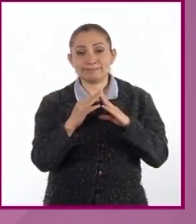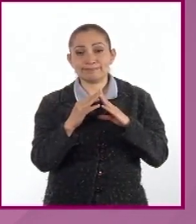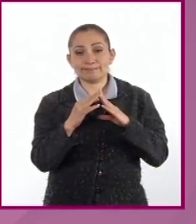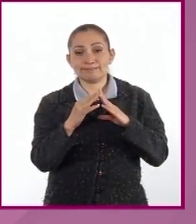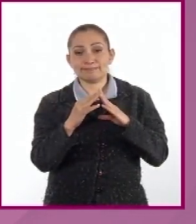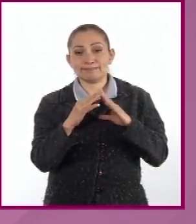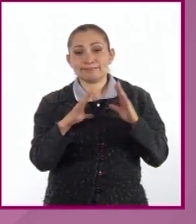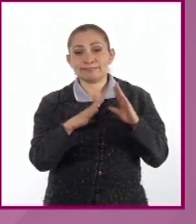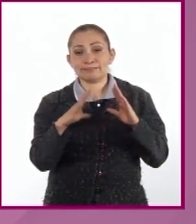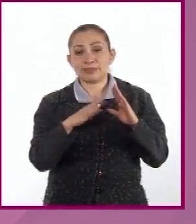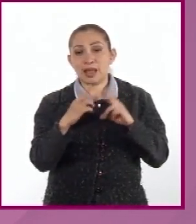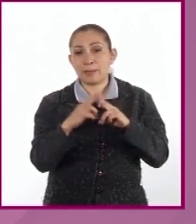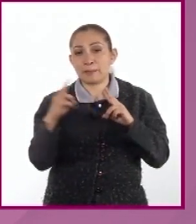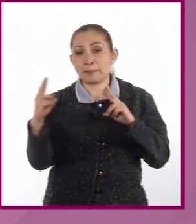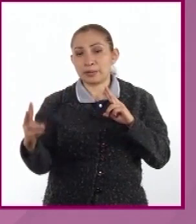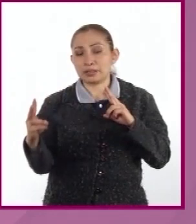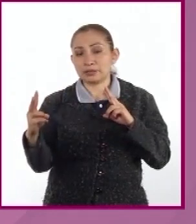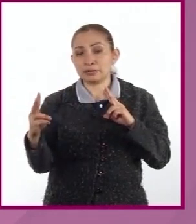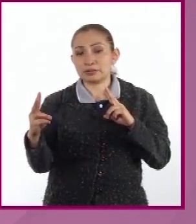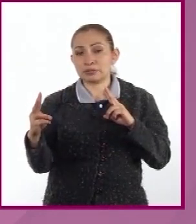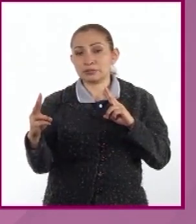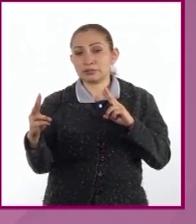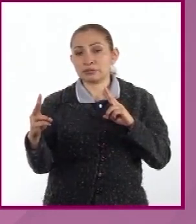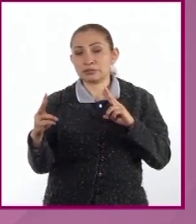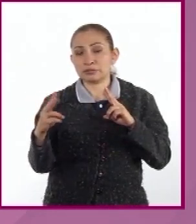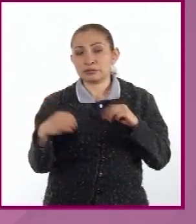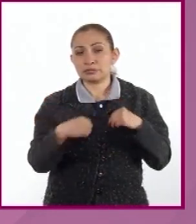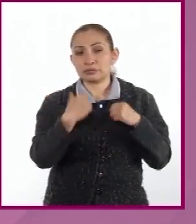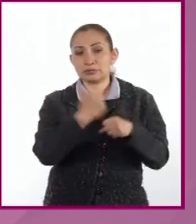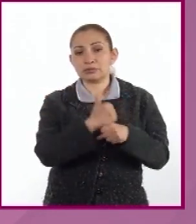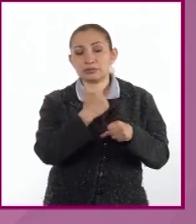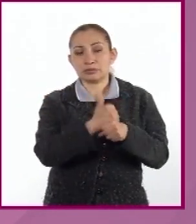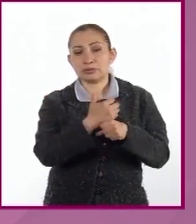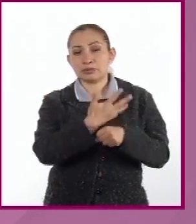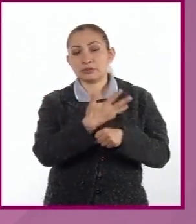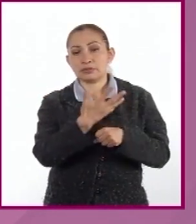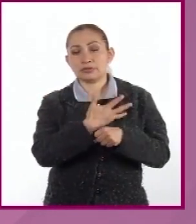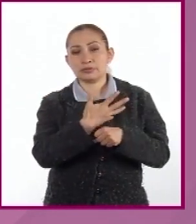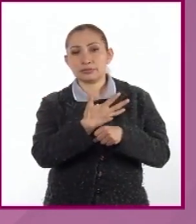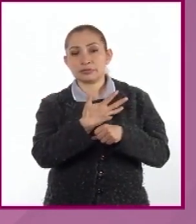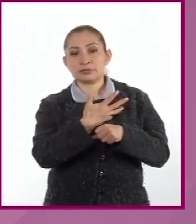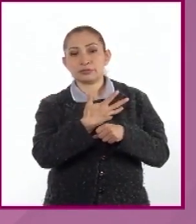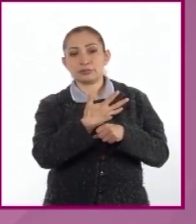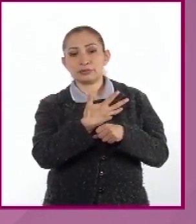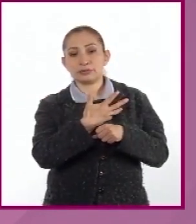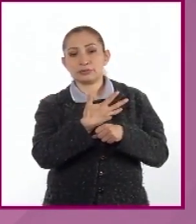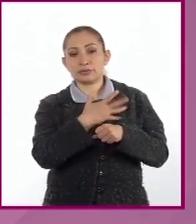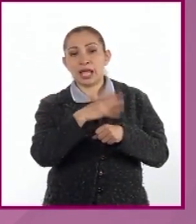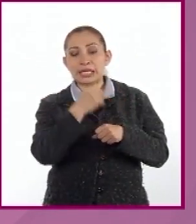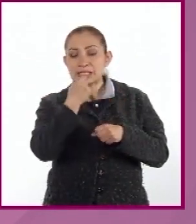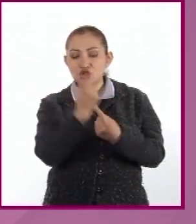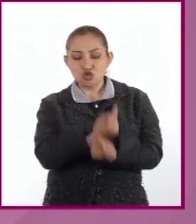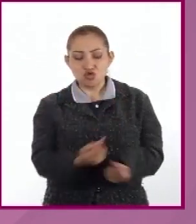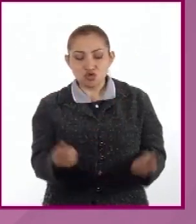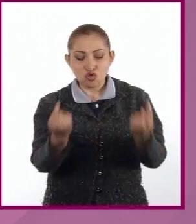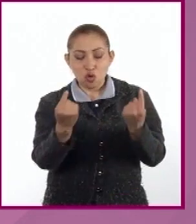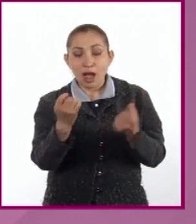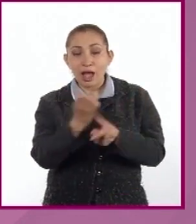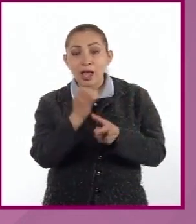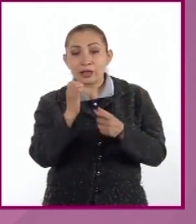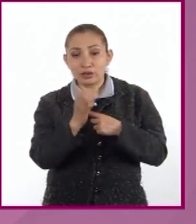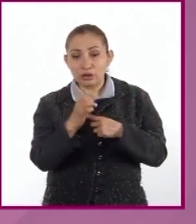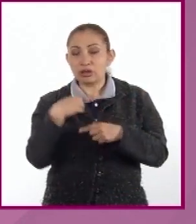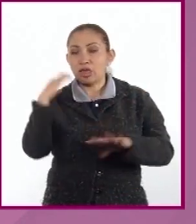Ahí nuestros vecinos, bueno, inquilinos de mi abuela, tienen bueno, hay niños pequeños, entonces